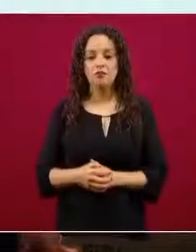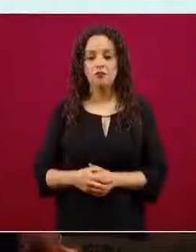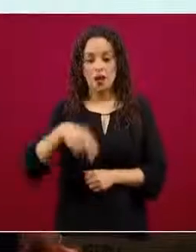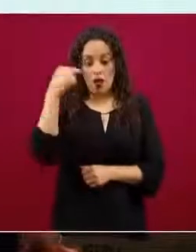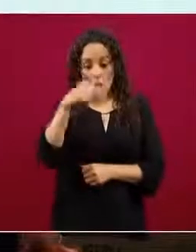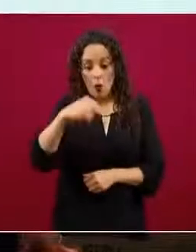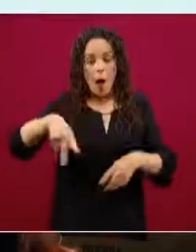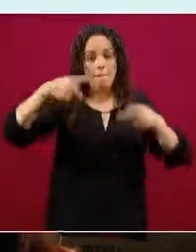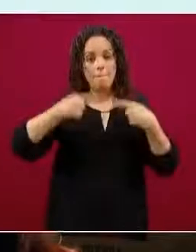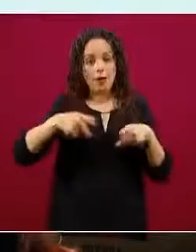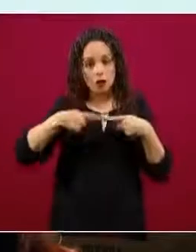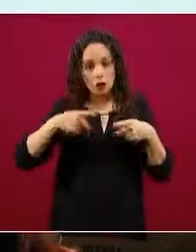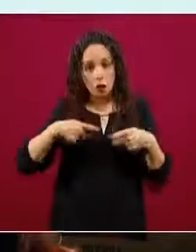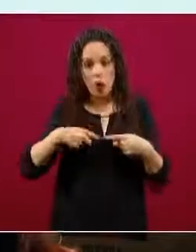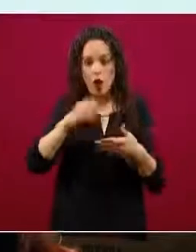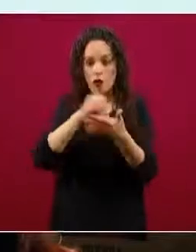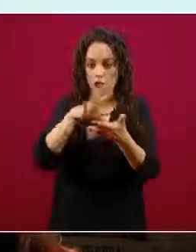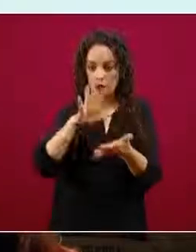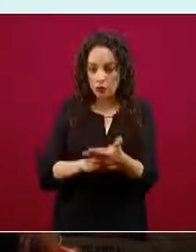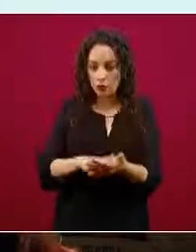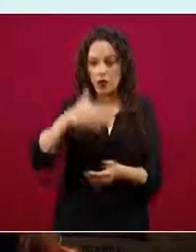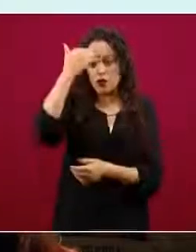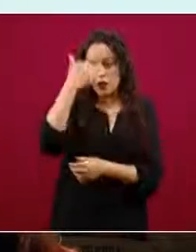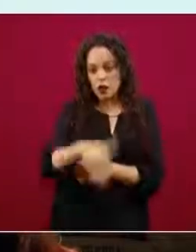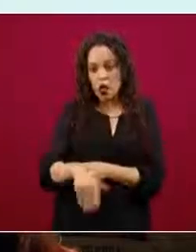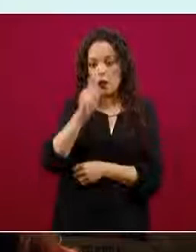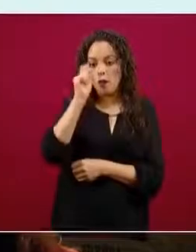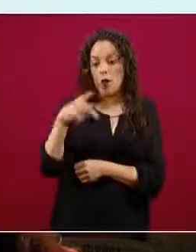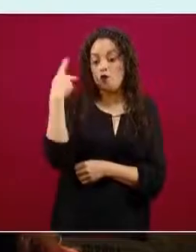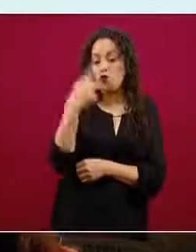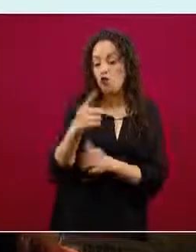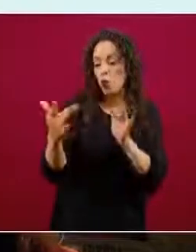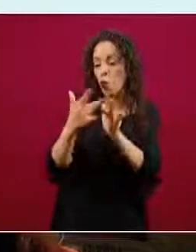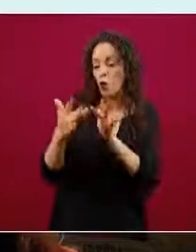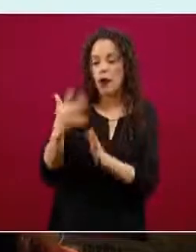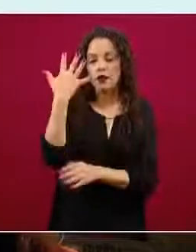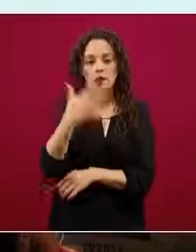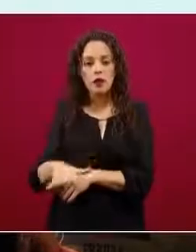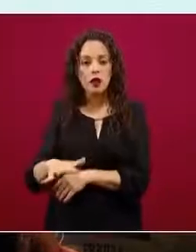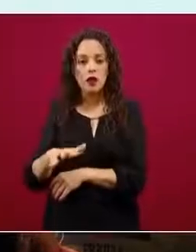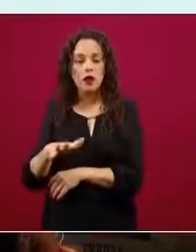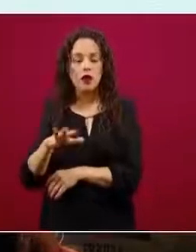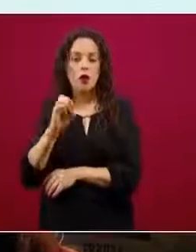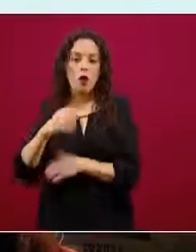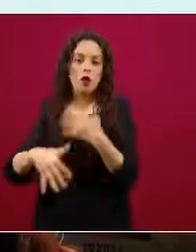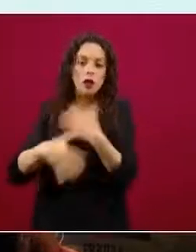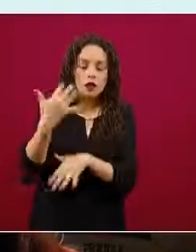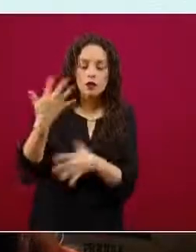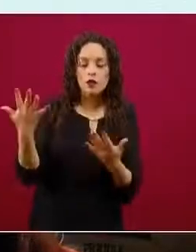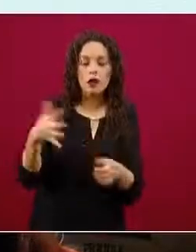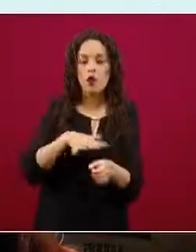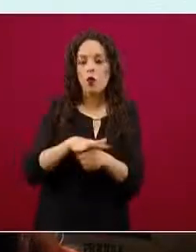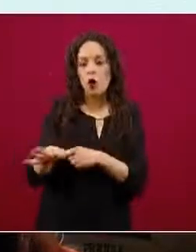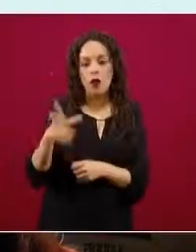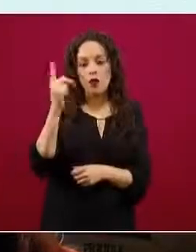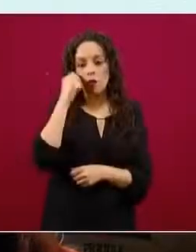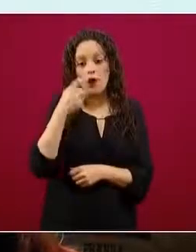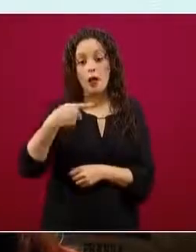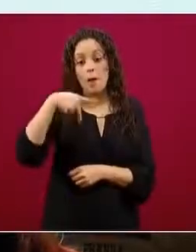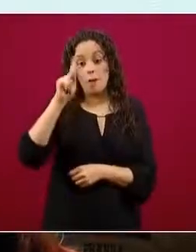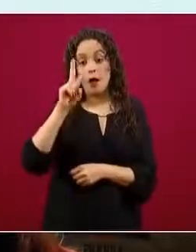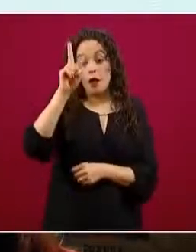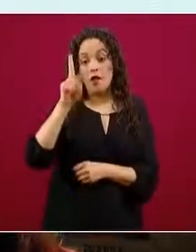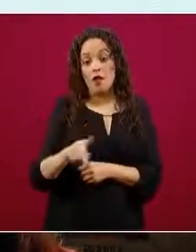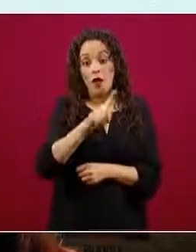persona que enfermó y sabemos los 5, 10, 8, 15 contactos y estamos vigilándolos. Generalmente es por el celular. Qué bueno